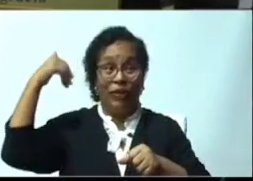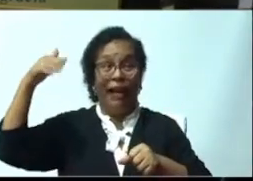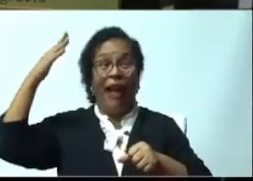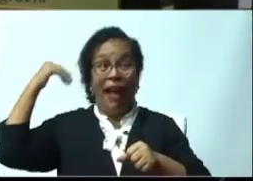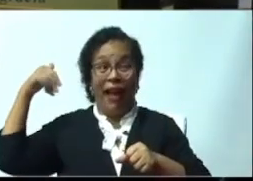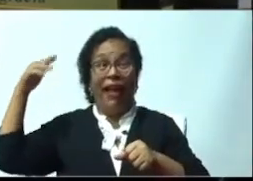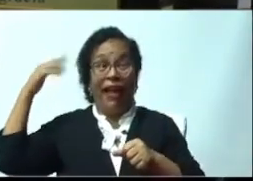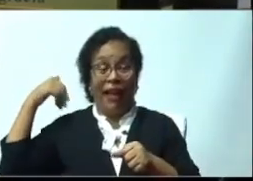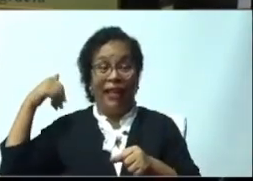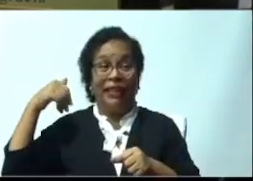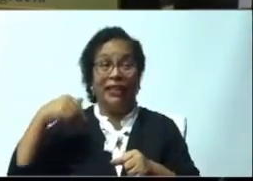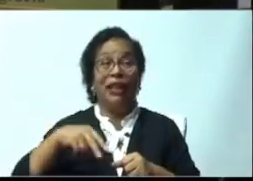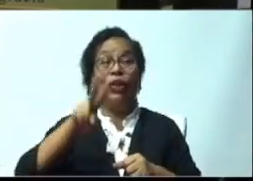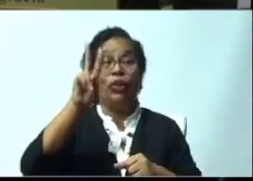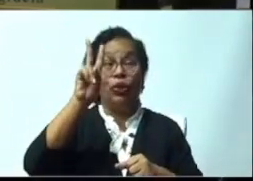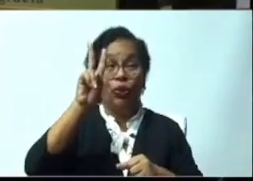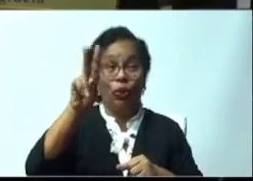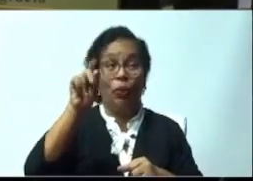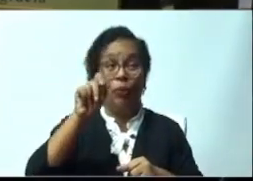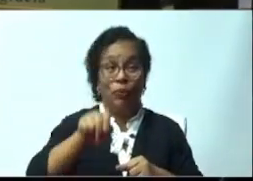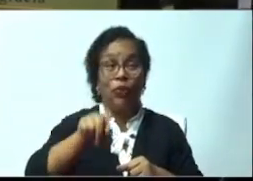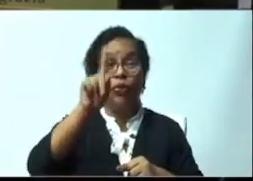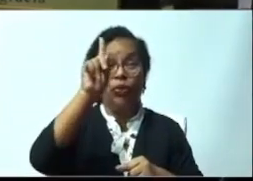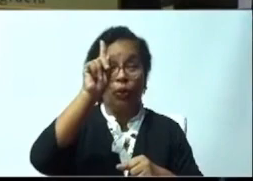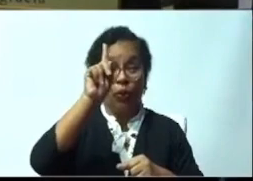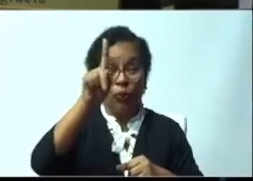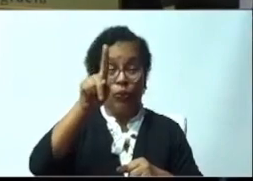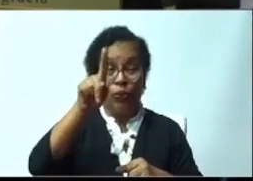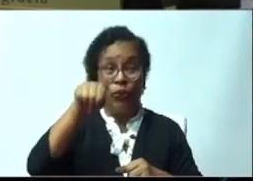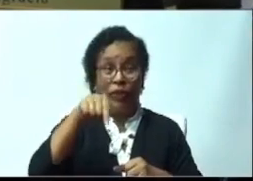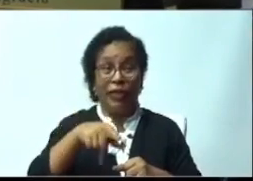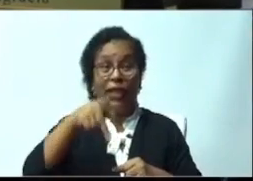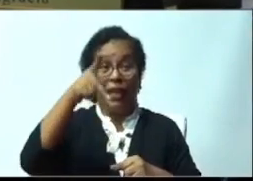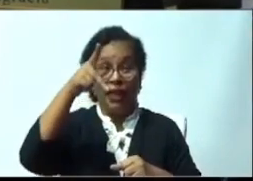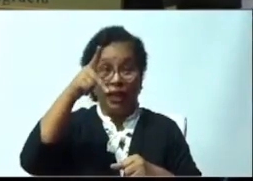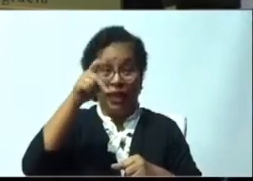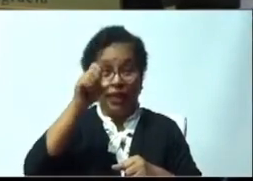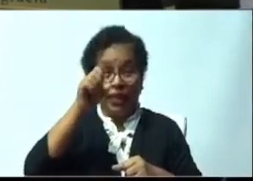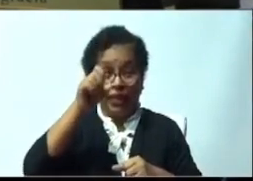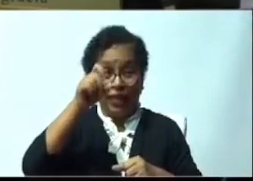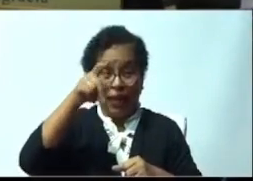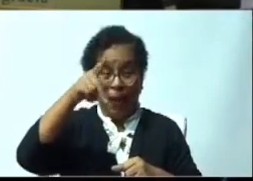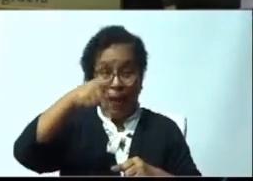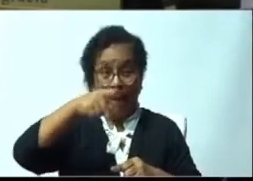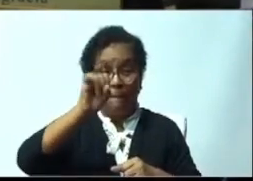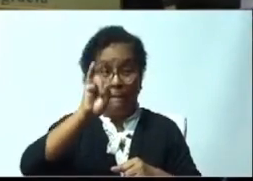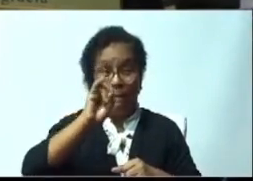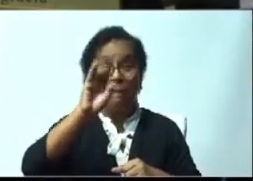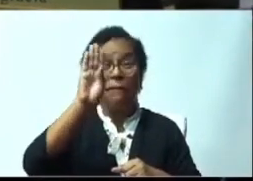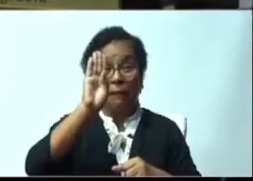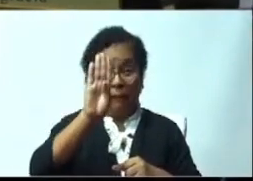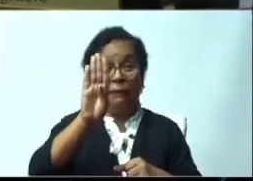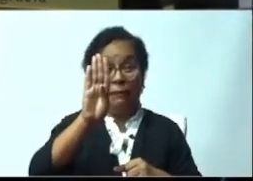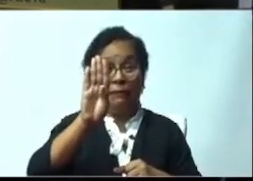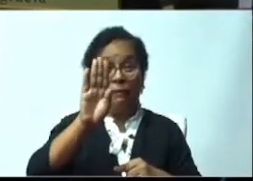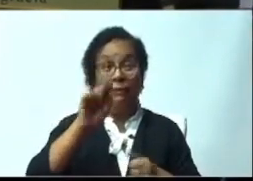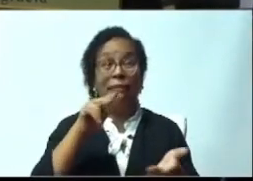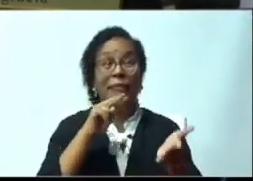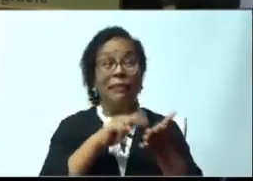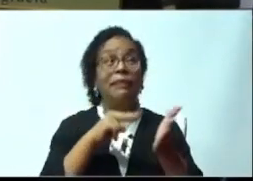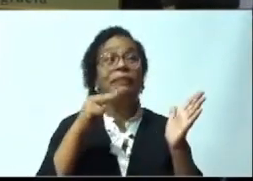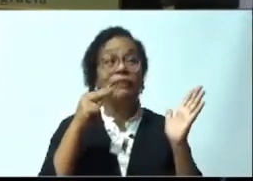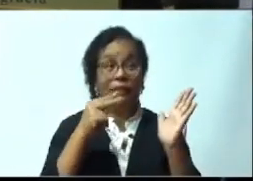2.1% del PIB es la inversión de capital de este presupuesto. ¿Qué es lo que significa esto?